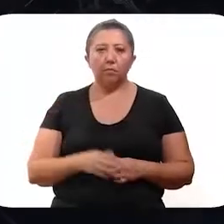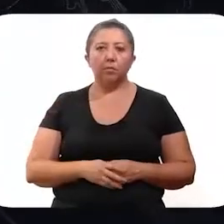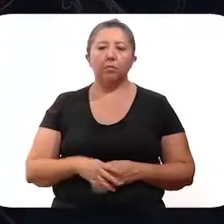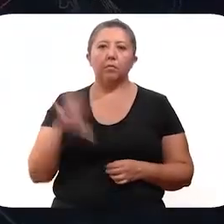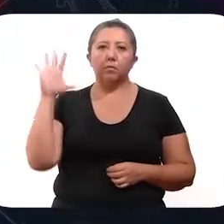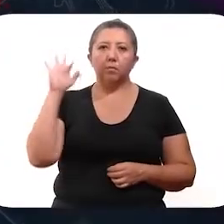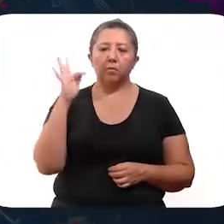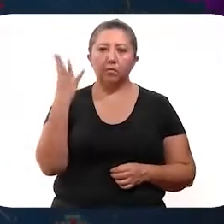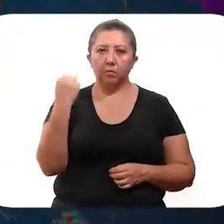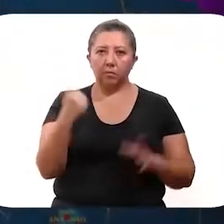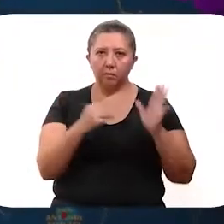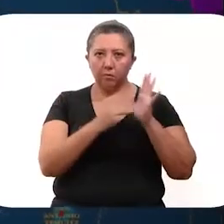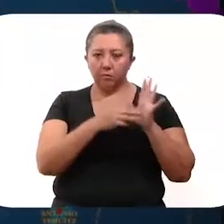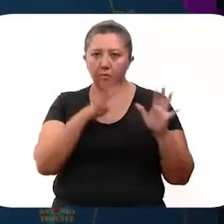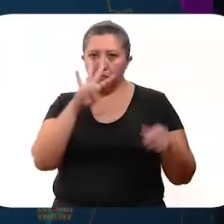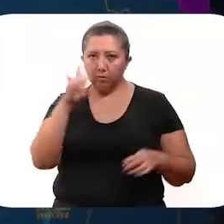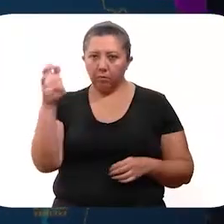diagnosticado